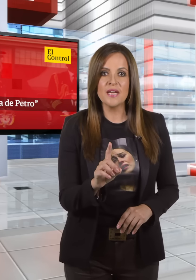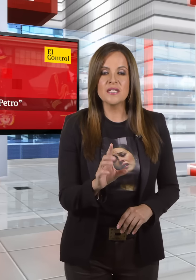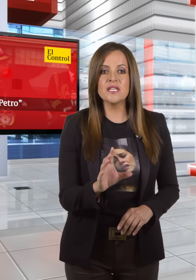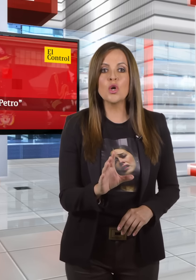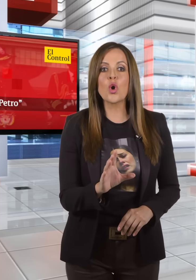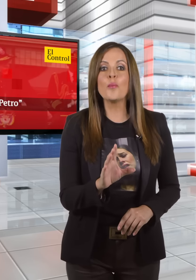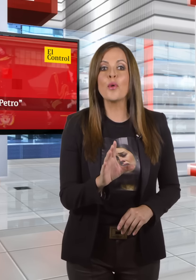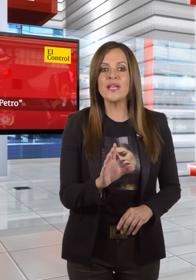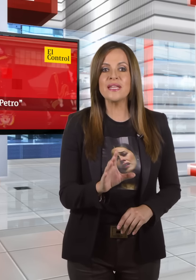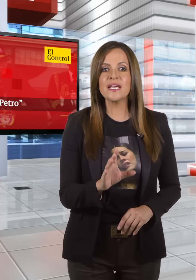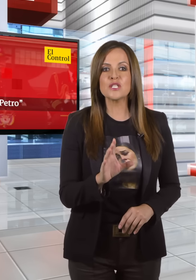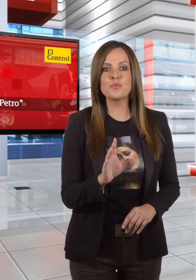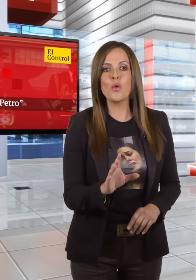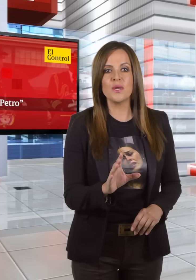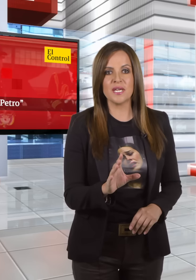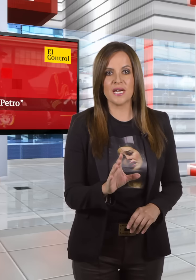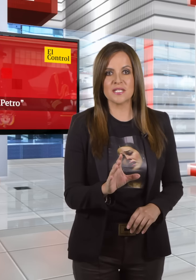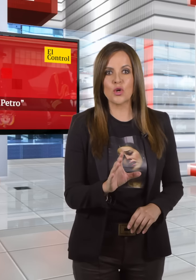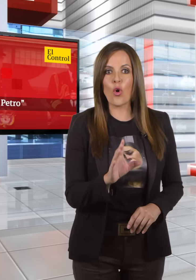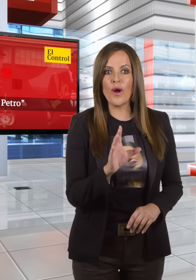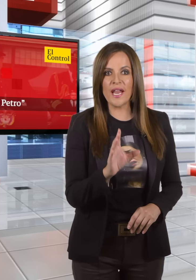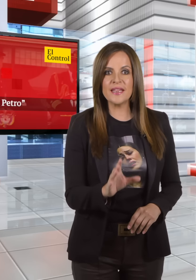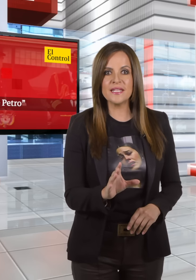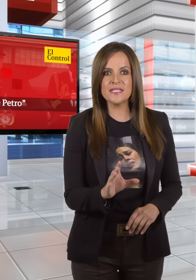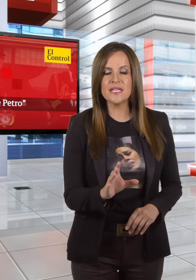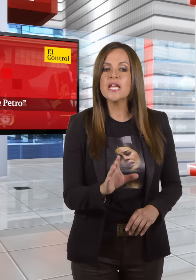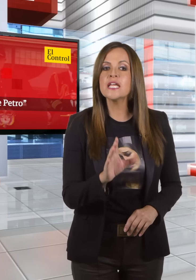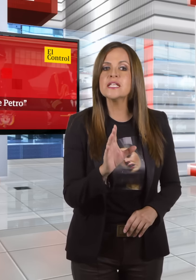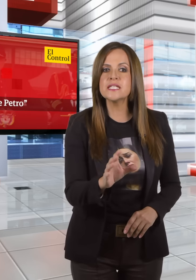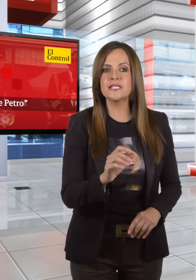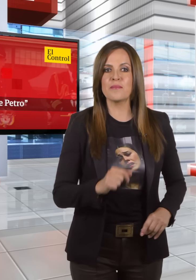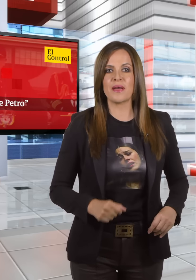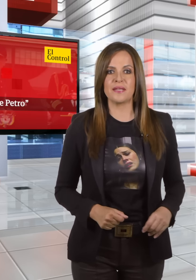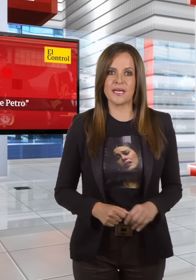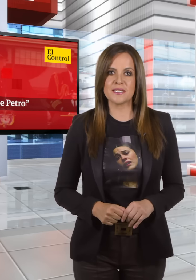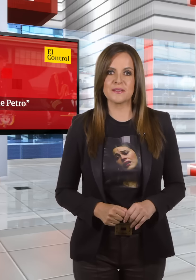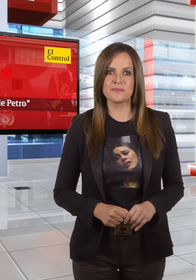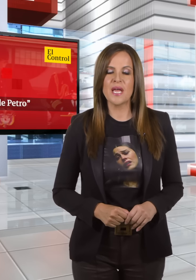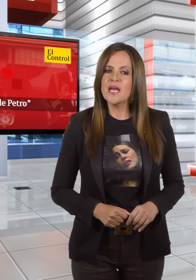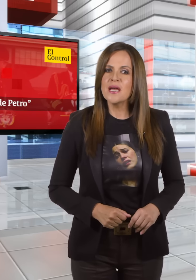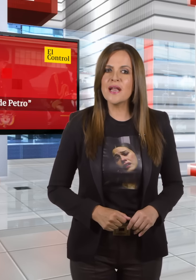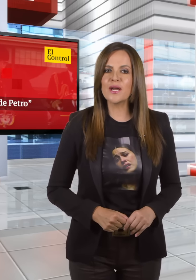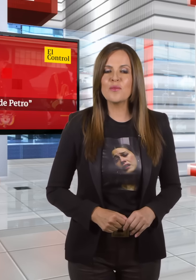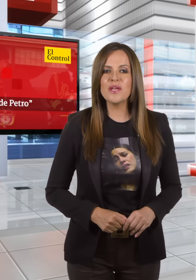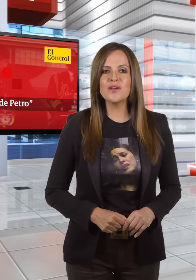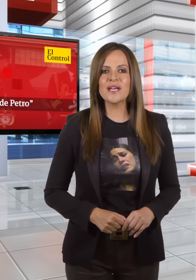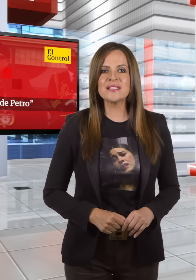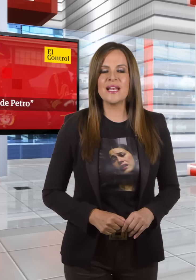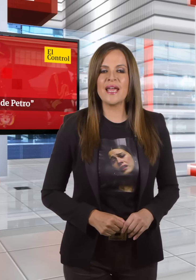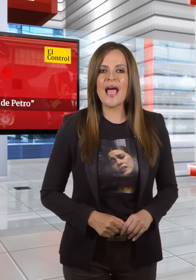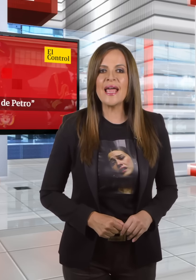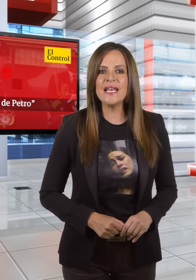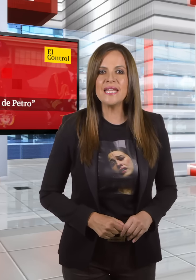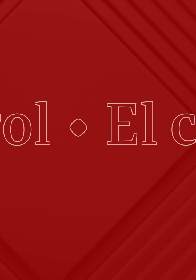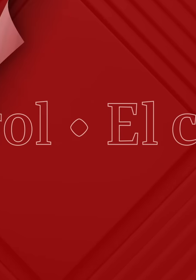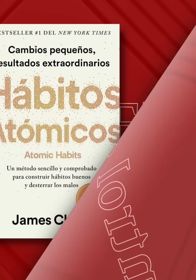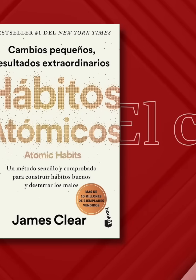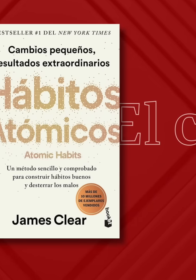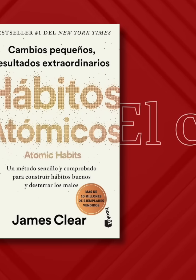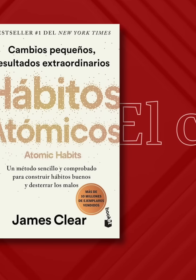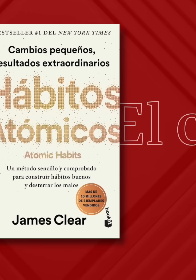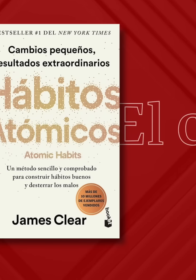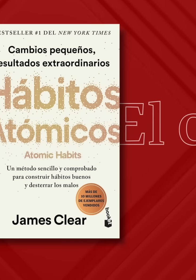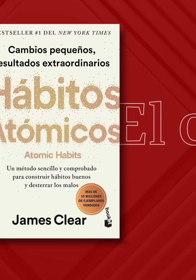día, sino con políticas públicas coherentes y sistemáticas. Le recomiendo que se lea el